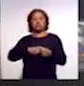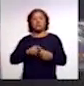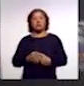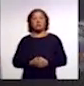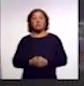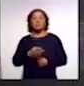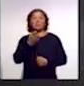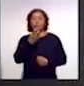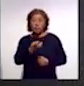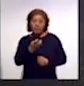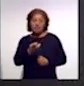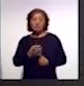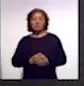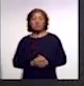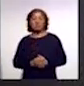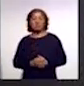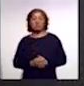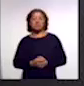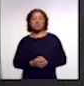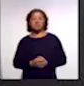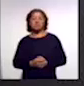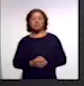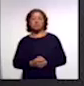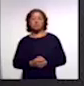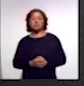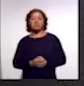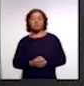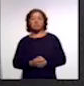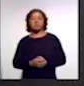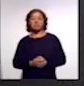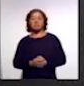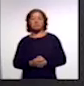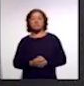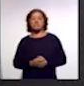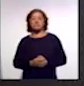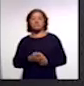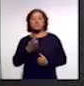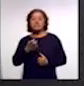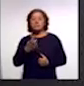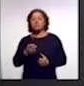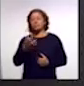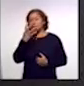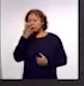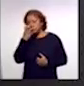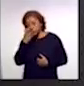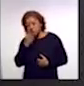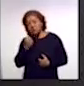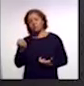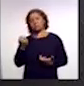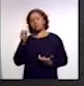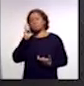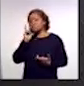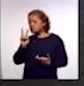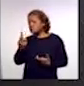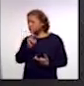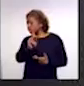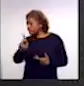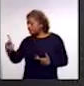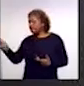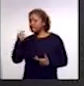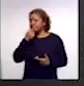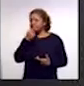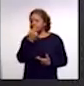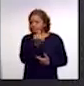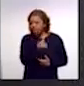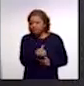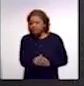una es muy triste ver a todos aquellos chiquitos que